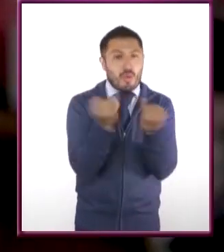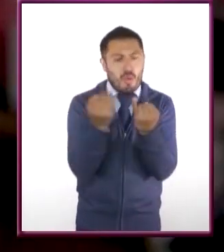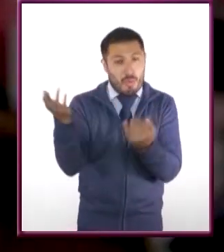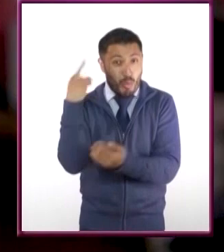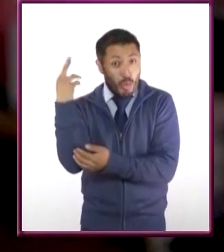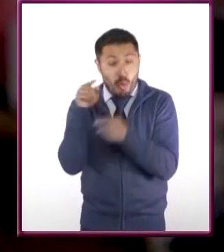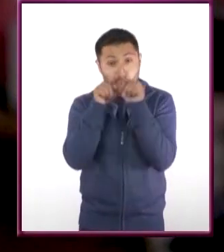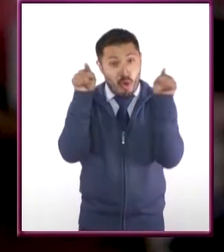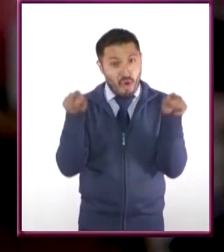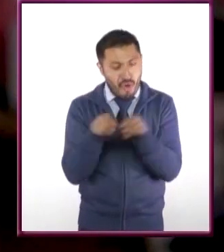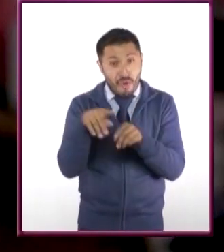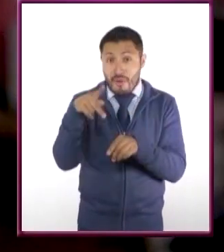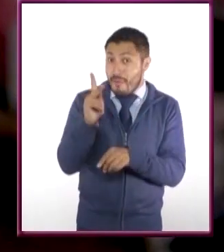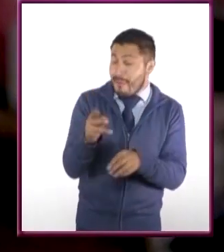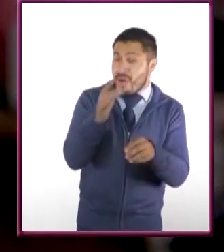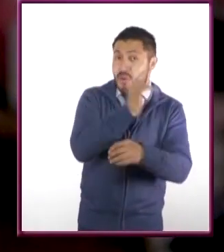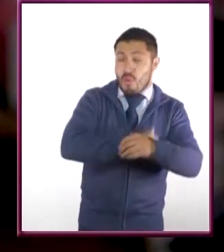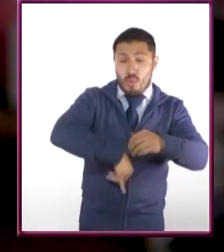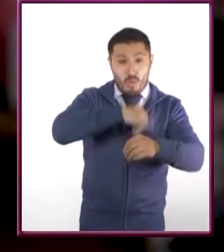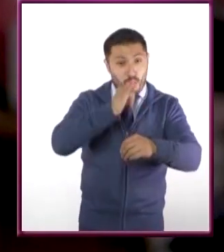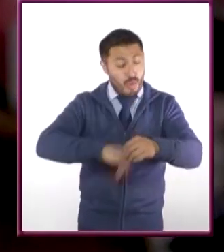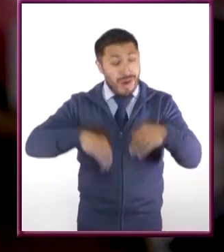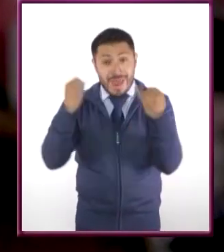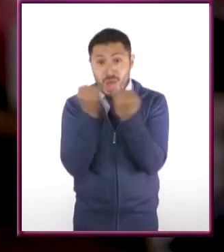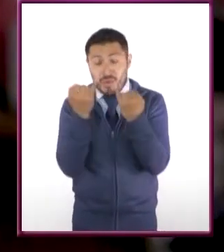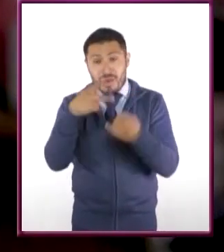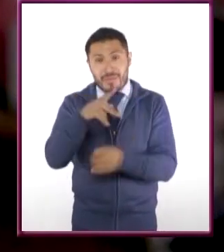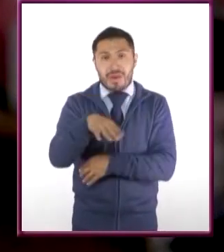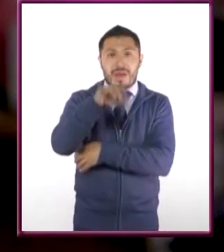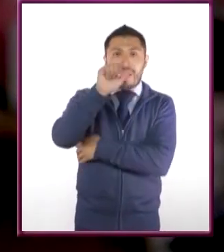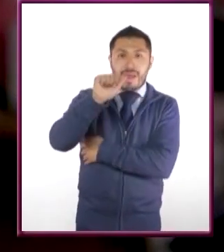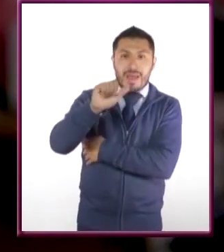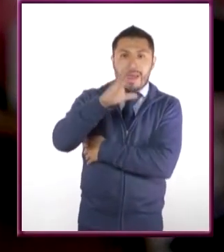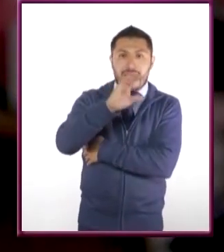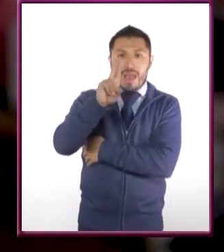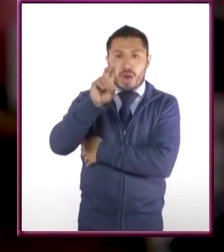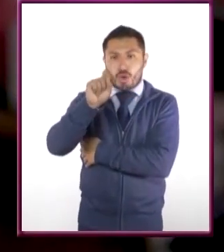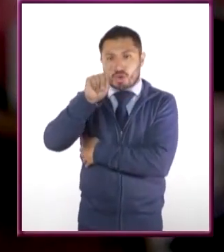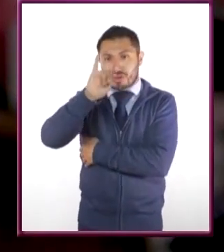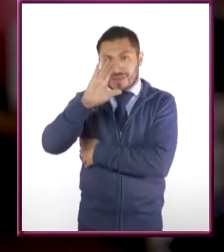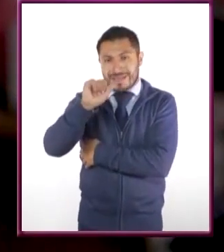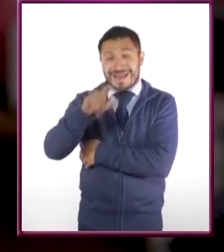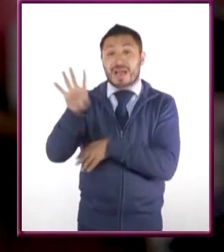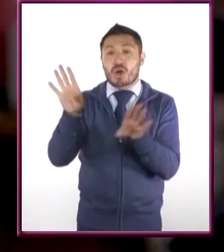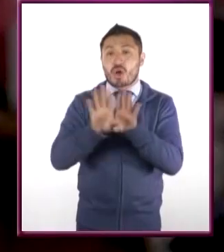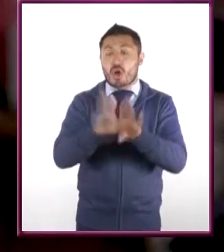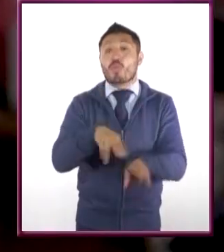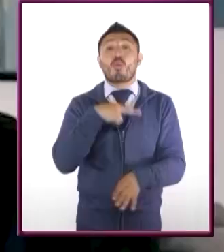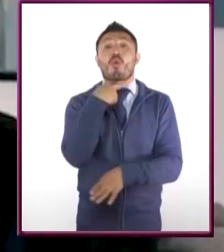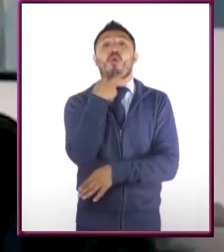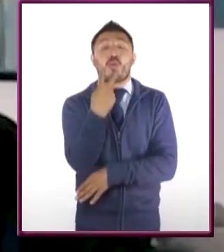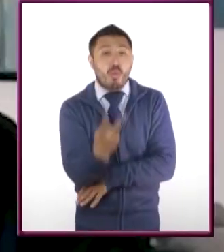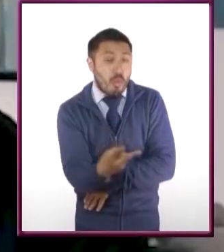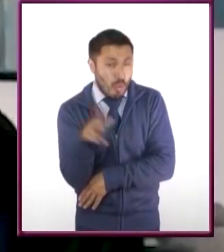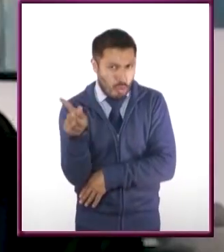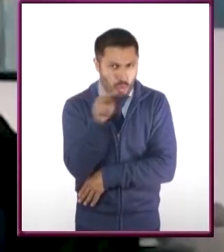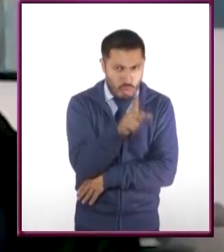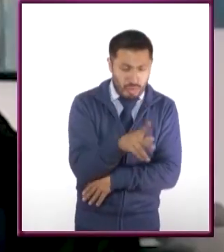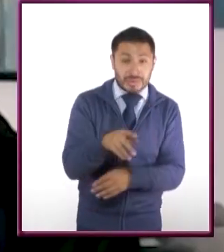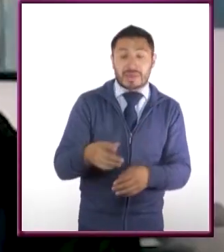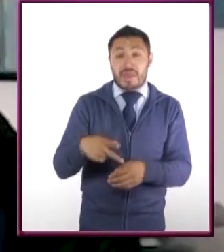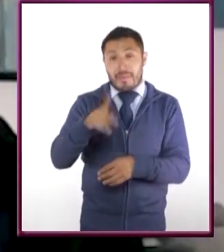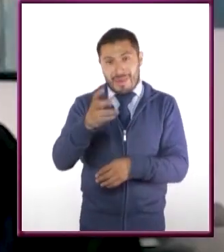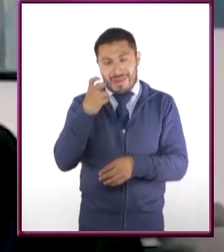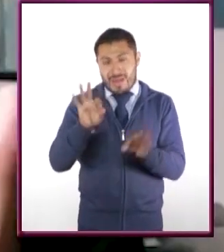hacen las ballenas es que emiten también una señal, pero es más acústica. Son ondas que se van propagando por medio del agua